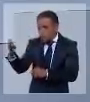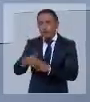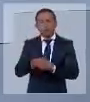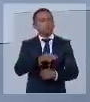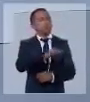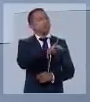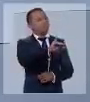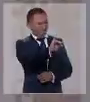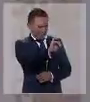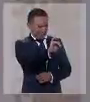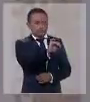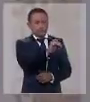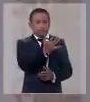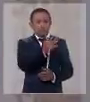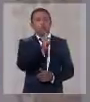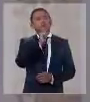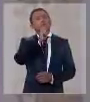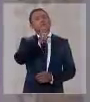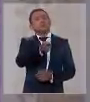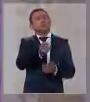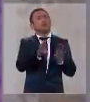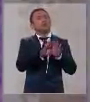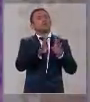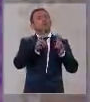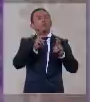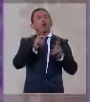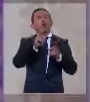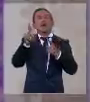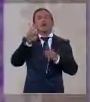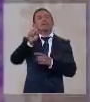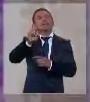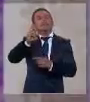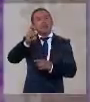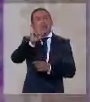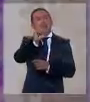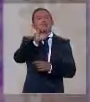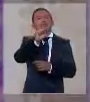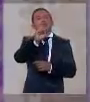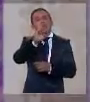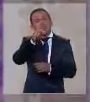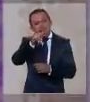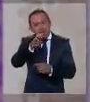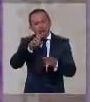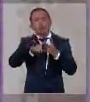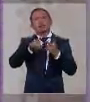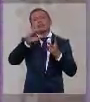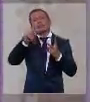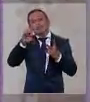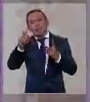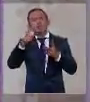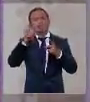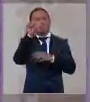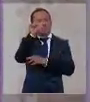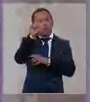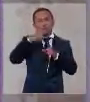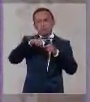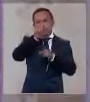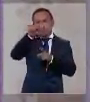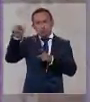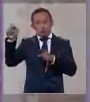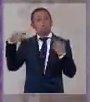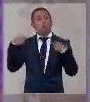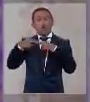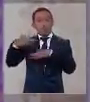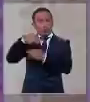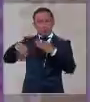las expresiones. Tiene que ver con la CENTE, tiene que ver con el CENTE, con todos los maestros. Yo estoy en